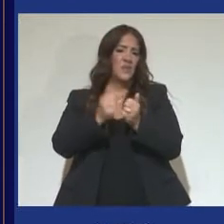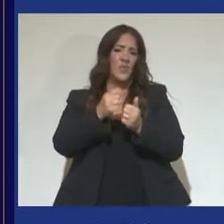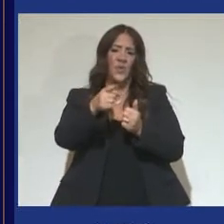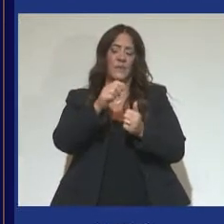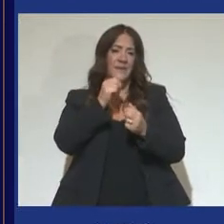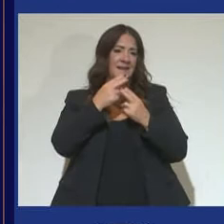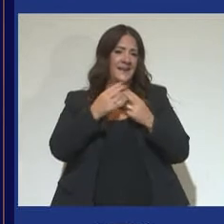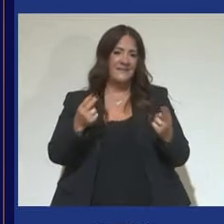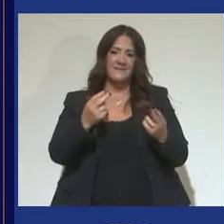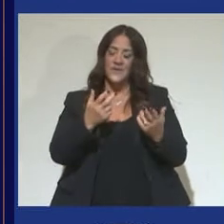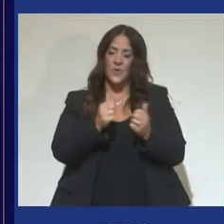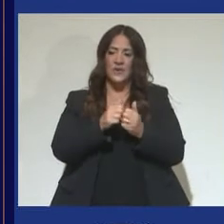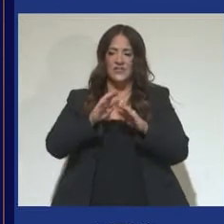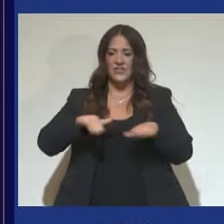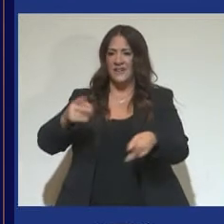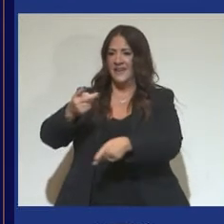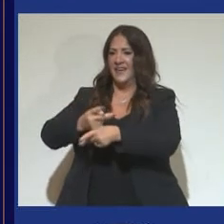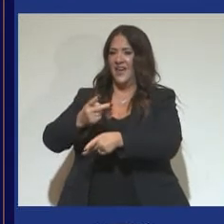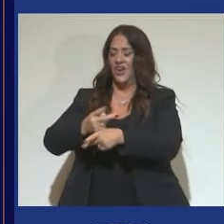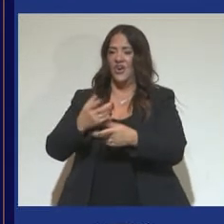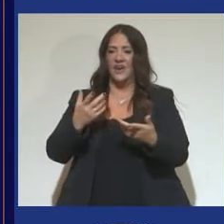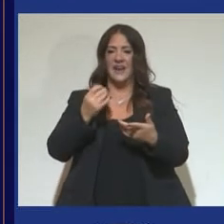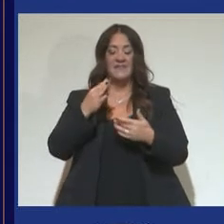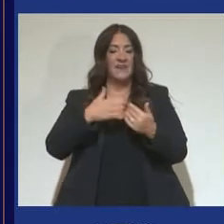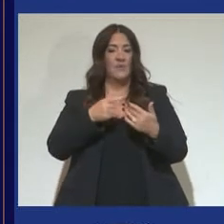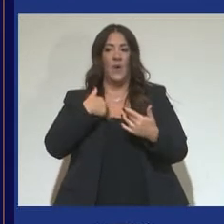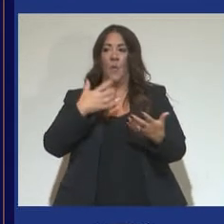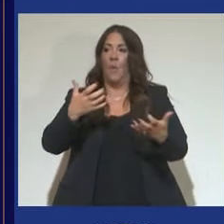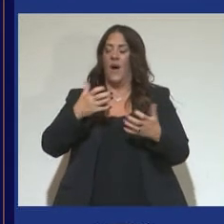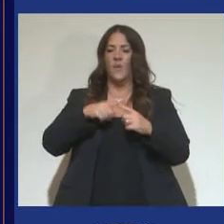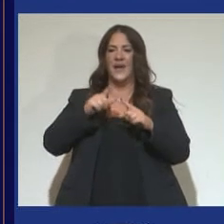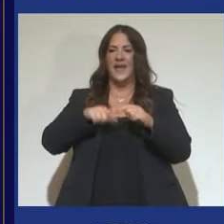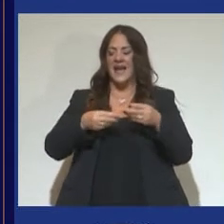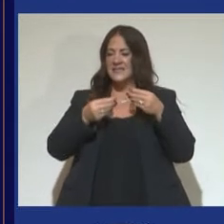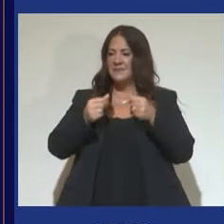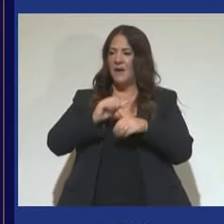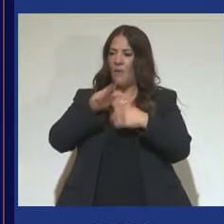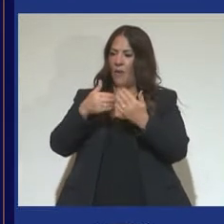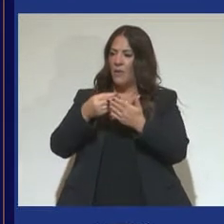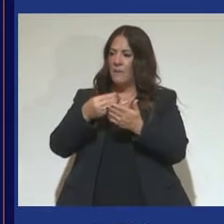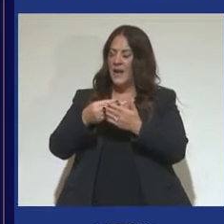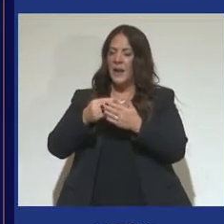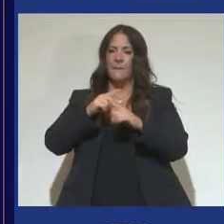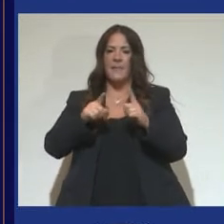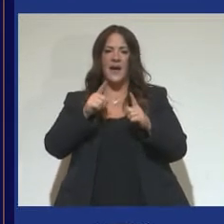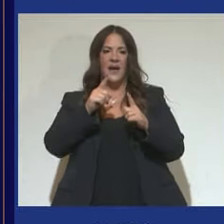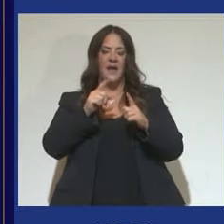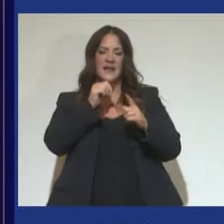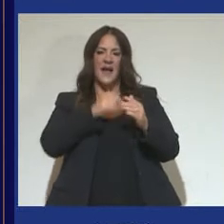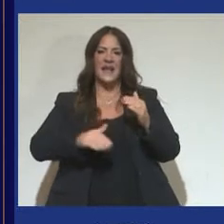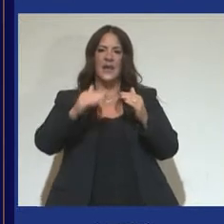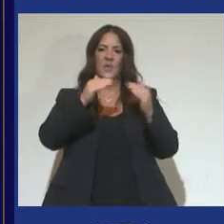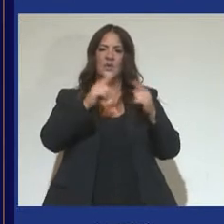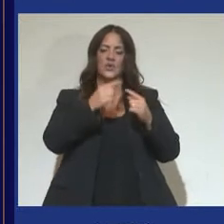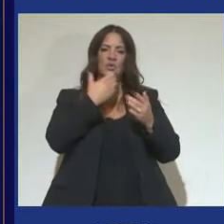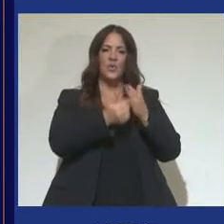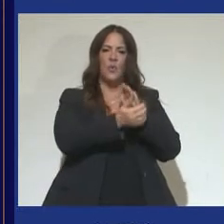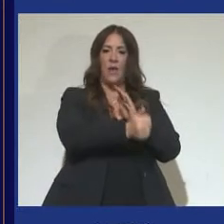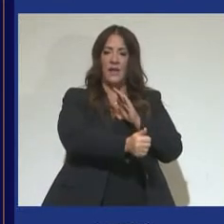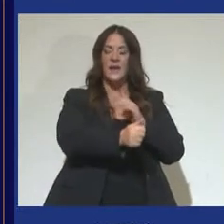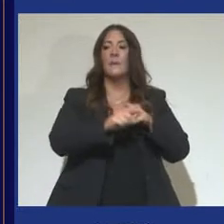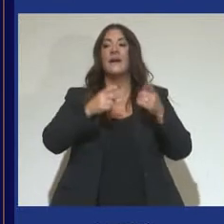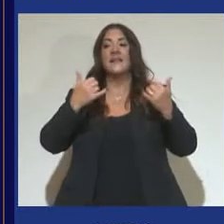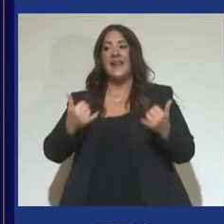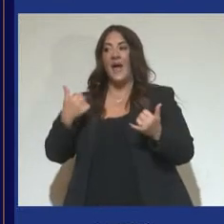honesto no soy ingenuo sé que es un reto que no podemos gastar todo ese dinero y proporcionar la calidad que es fundamental en cuanto a la expansión